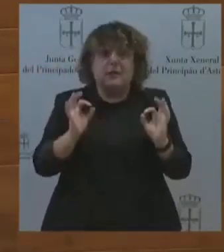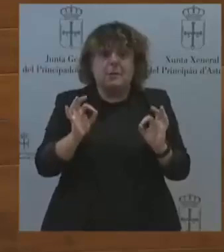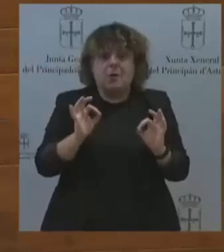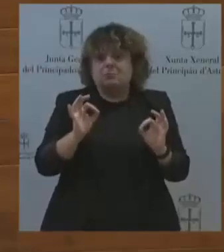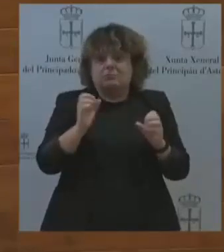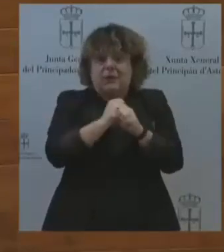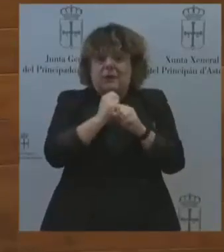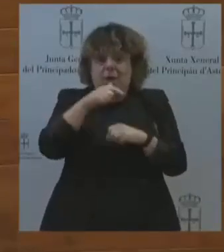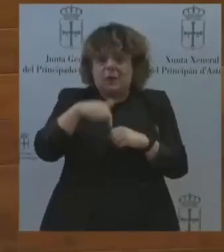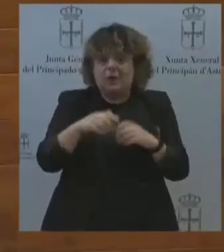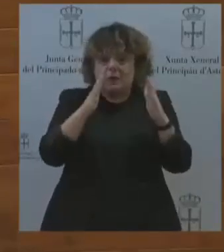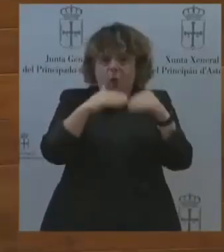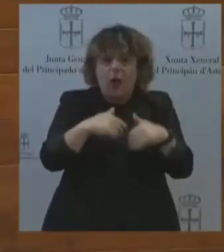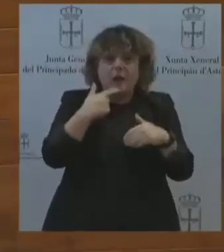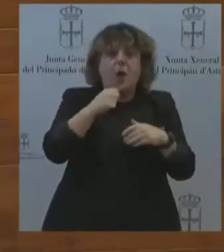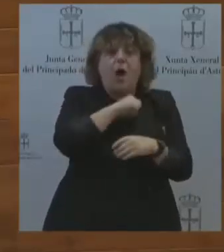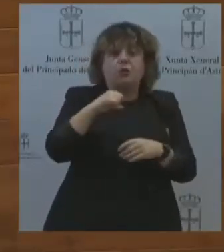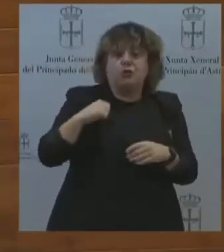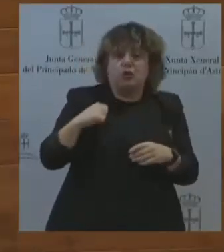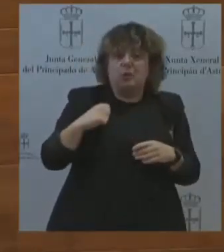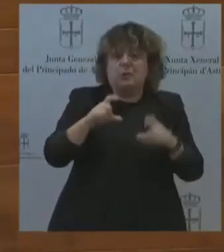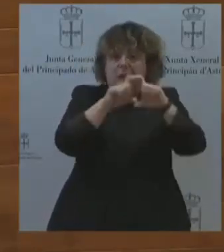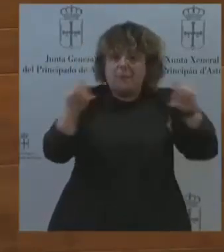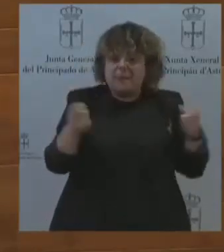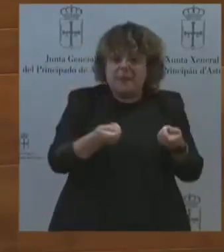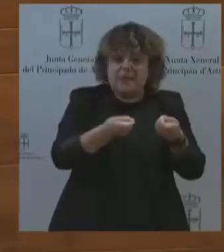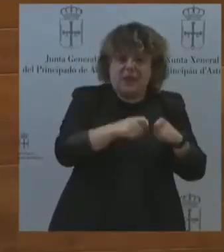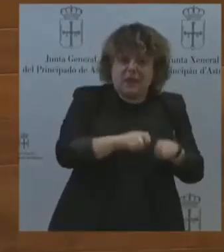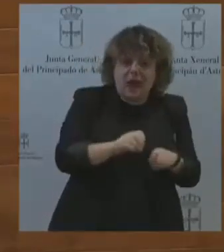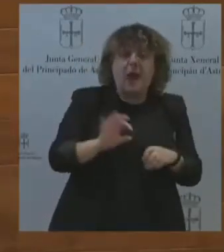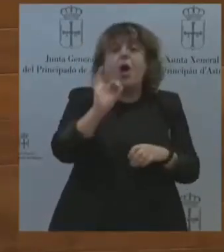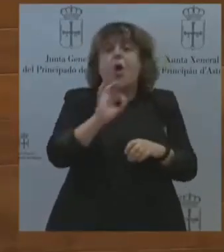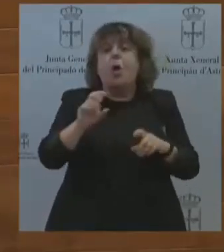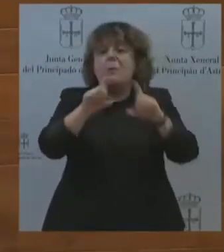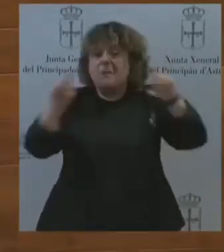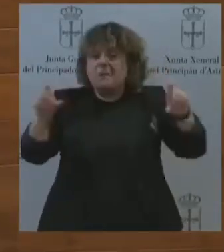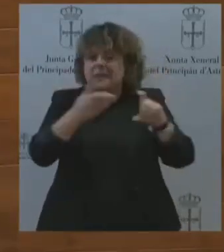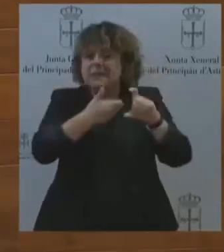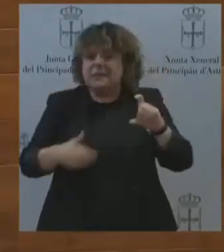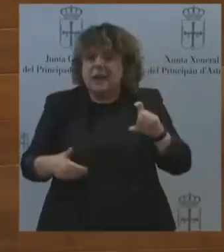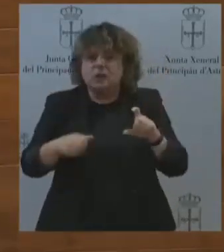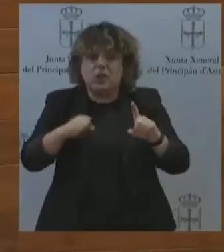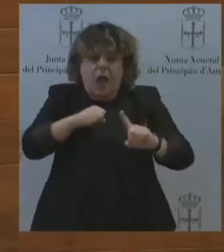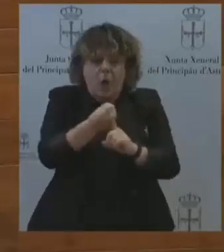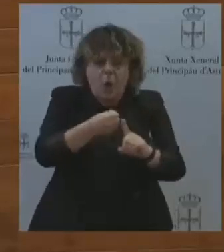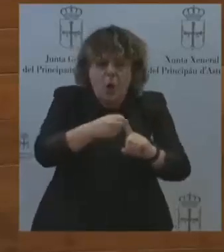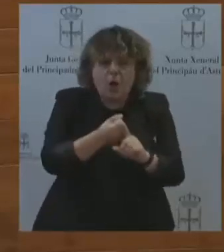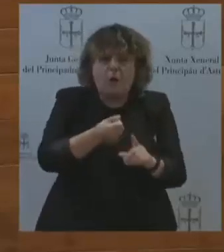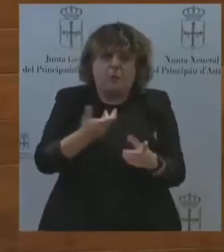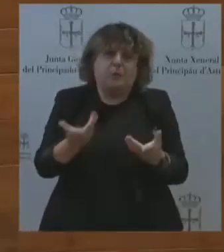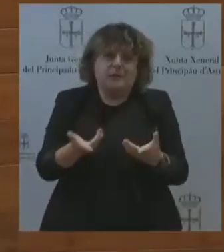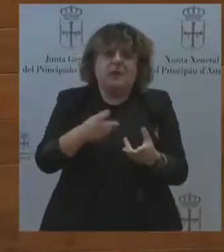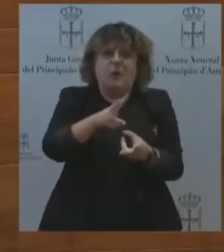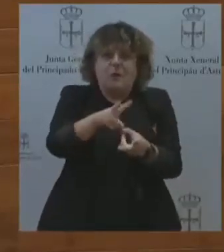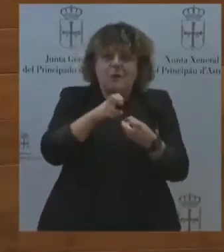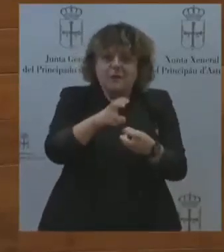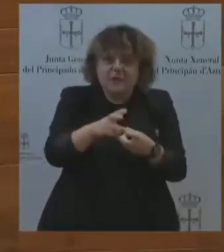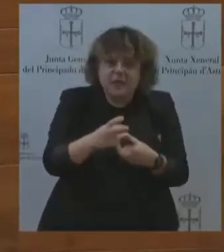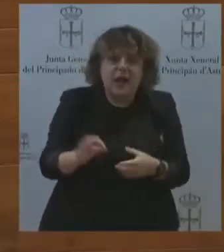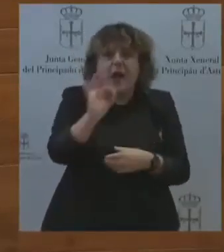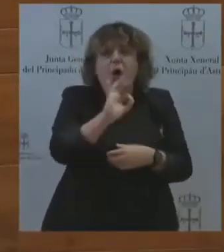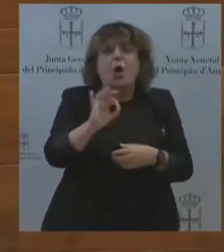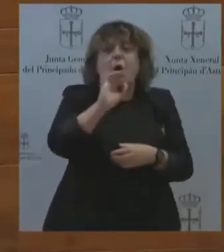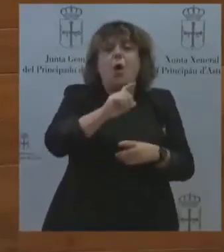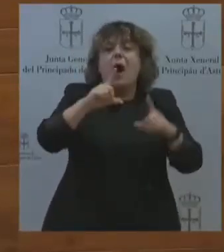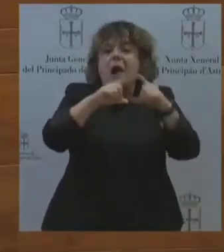los empresarios a los que ahoga con su presión fiscal, por los asturianos que luchan cada día por un puesto de trabajo digno, por nuestros mayores, a